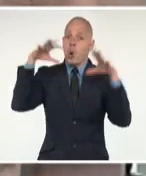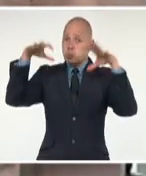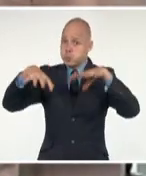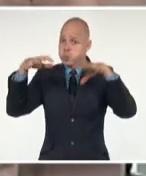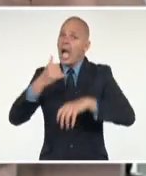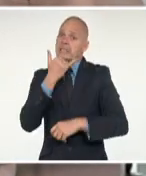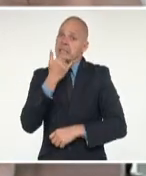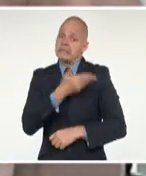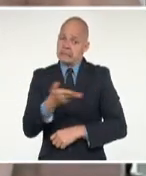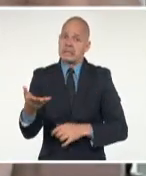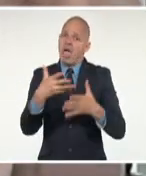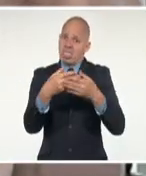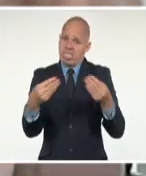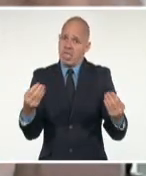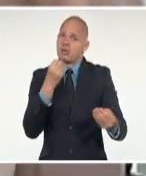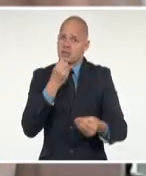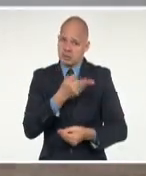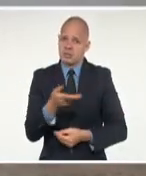final